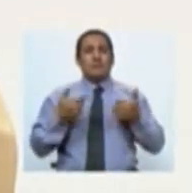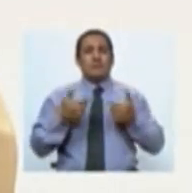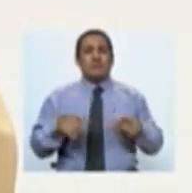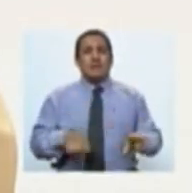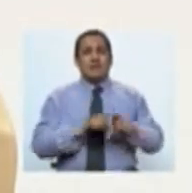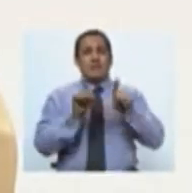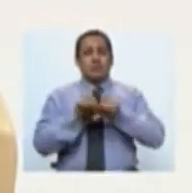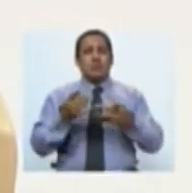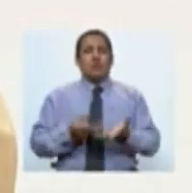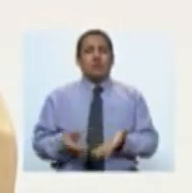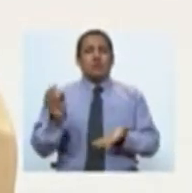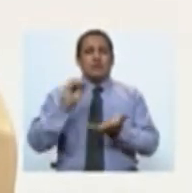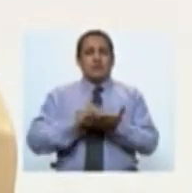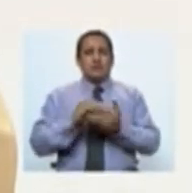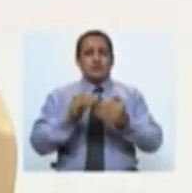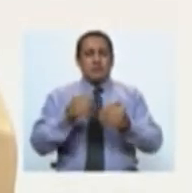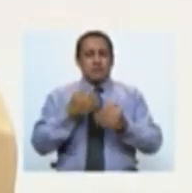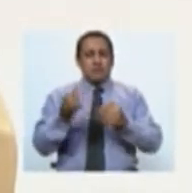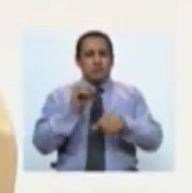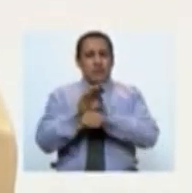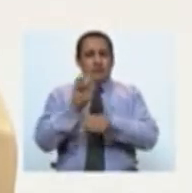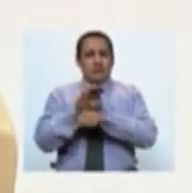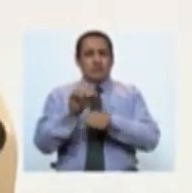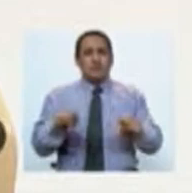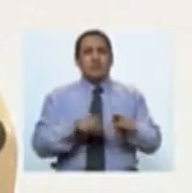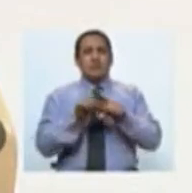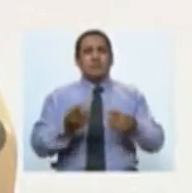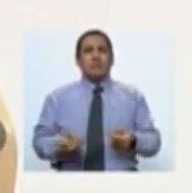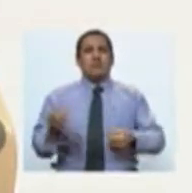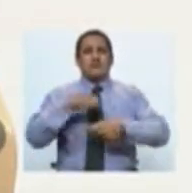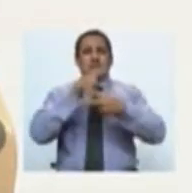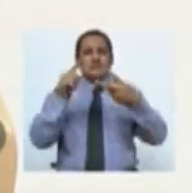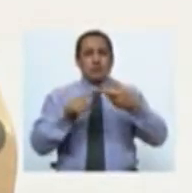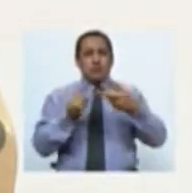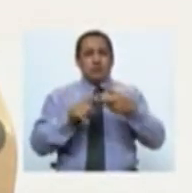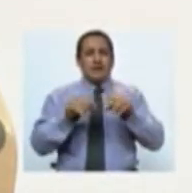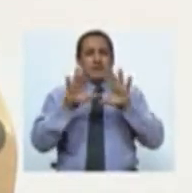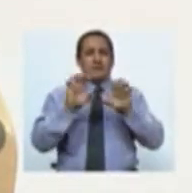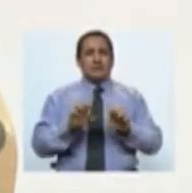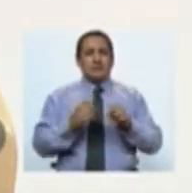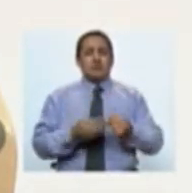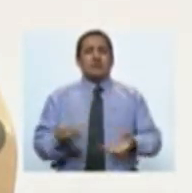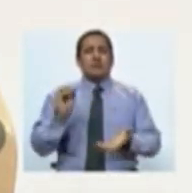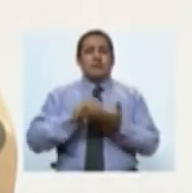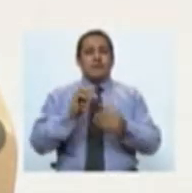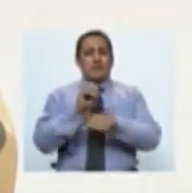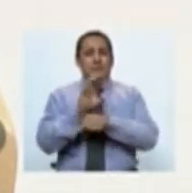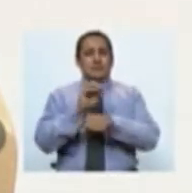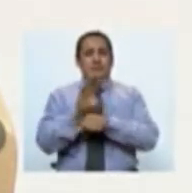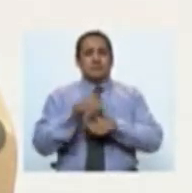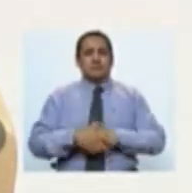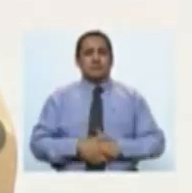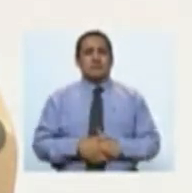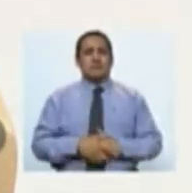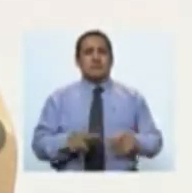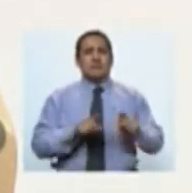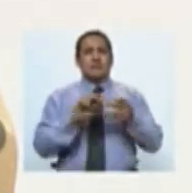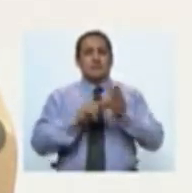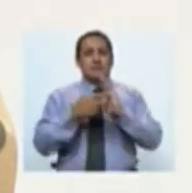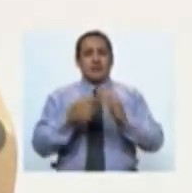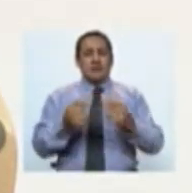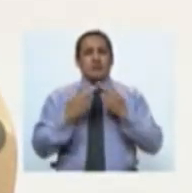puede inclusive volver a darla después de una capacitación y volver a dar una segunda evaluación y volver a capacitarse.